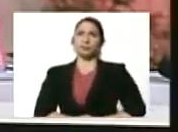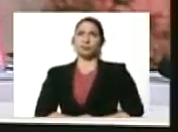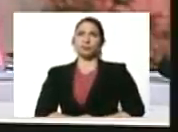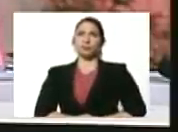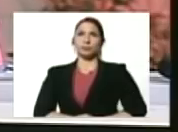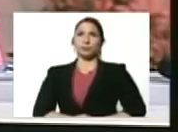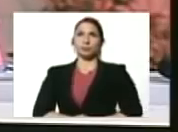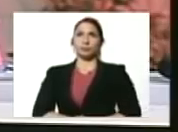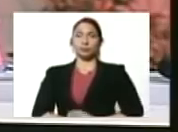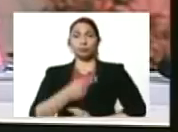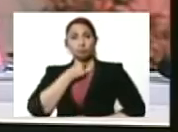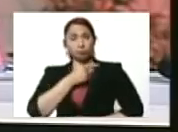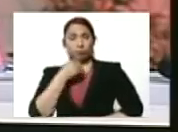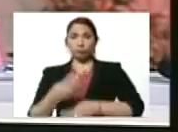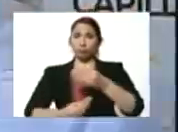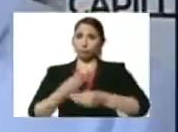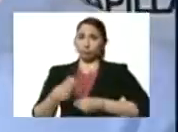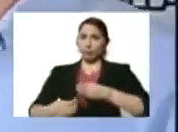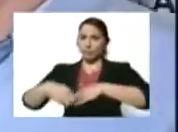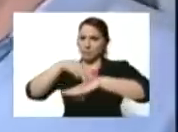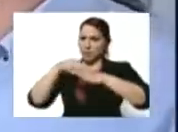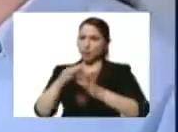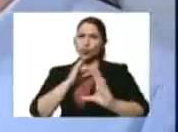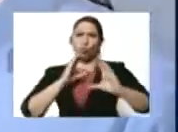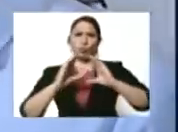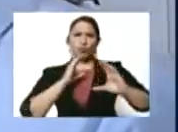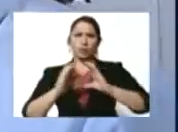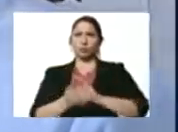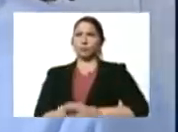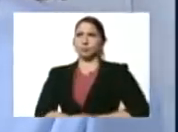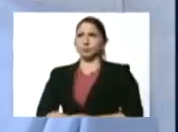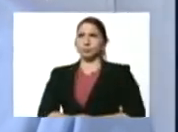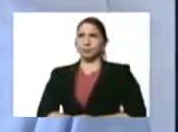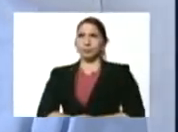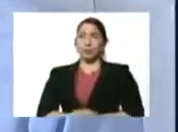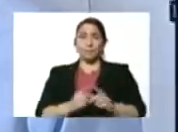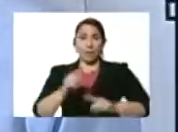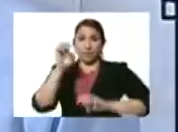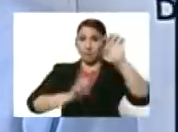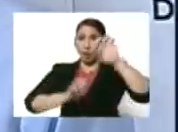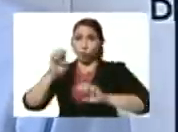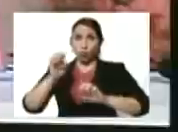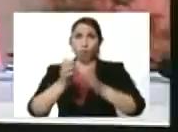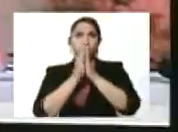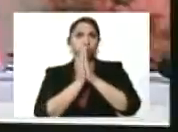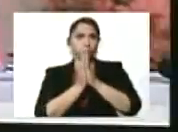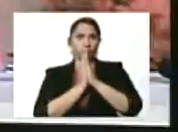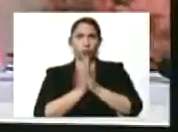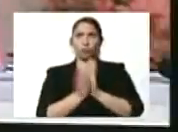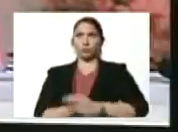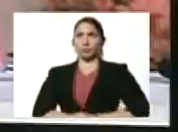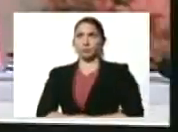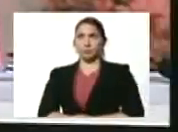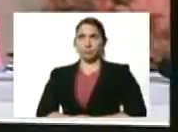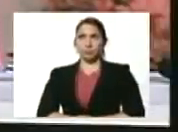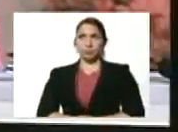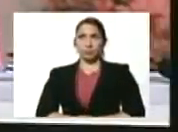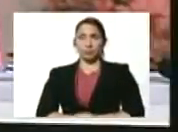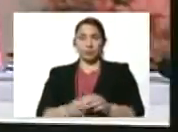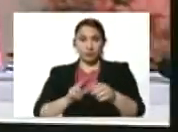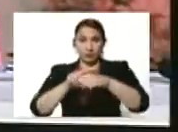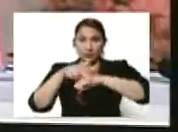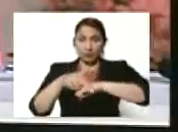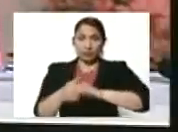Me gusta ser ministro de comunicación para que lo evalúe, Jorge, tú con tus expertos. Héctor.